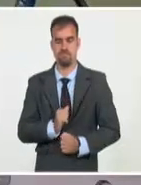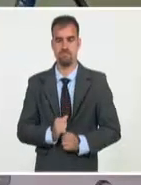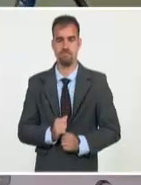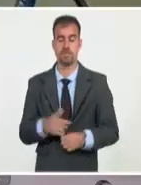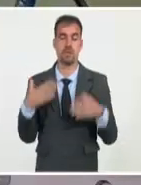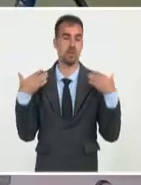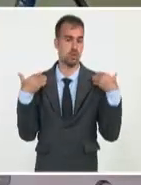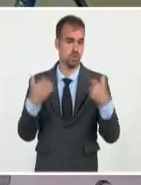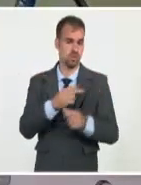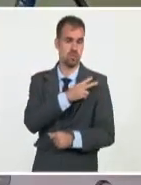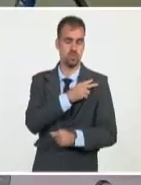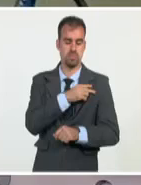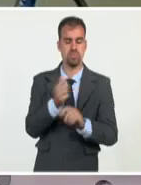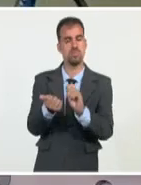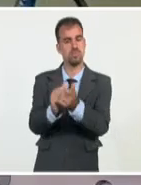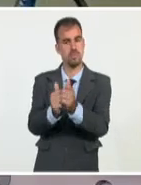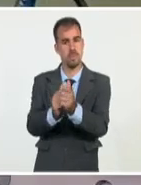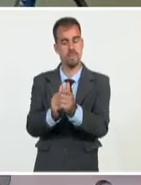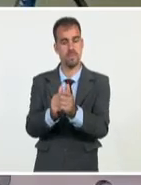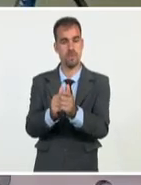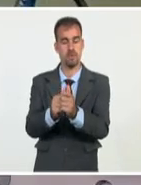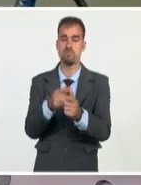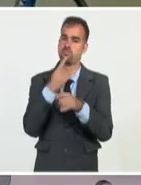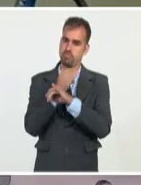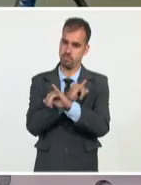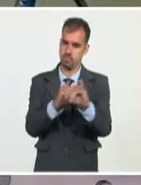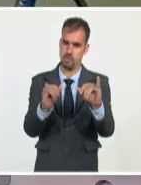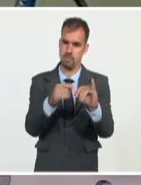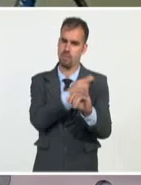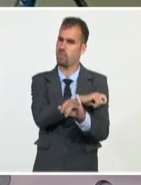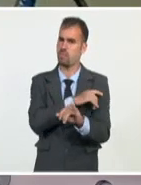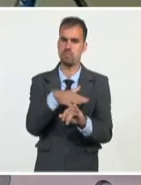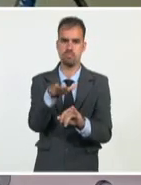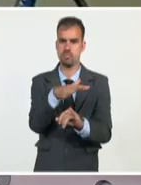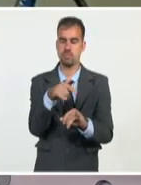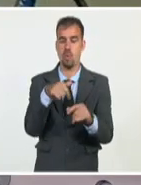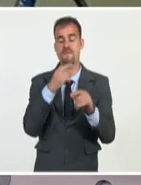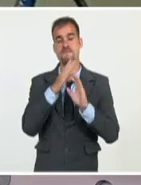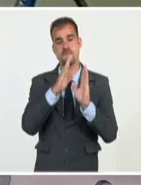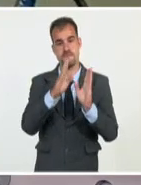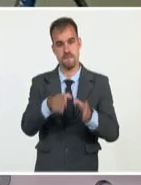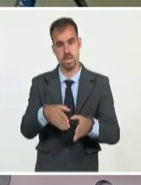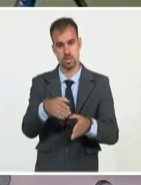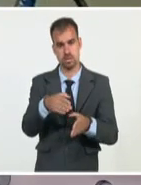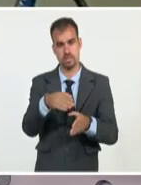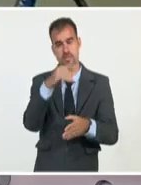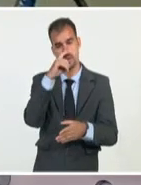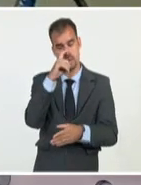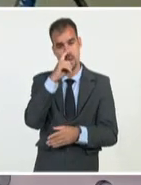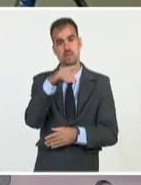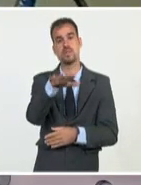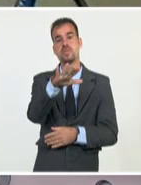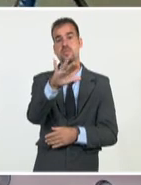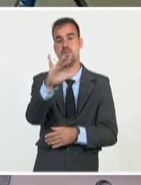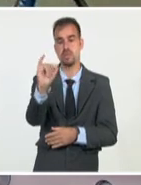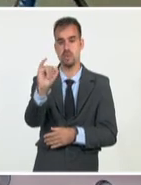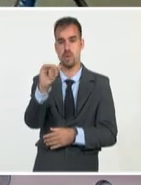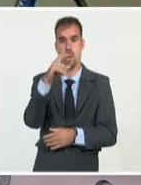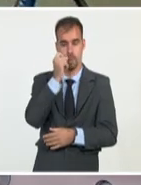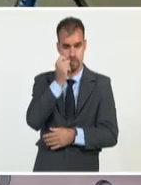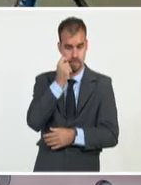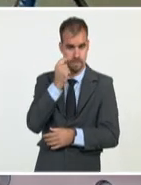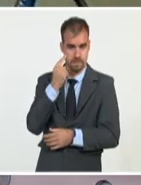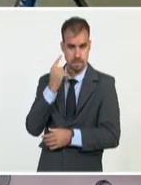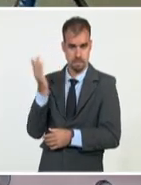a nuestro pueblo que falleció hoy martes a los 56 años de edad el compañero Ernesto Reynoso